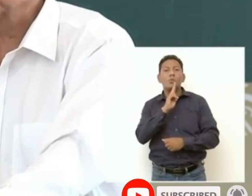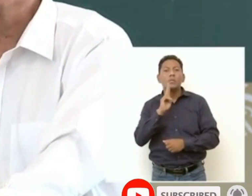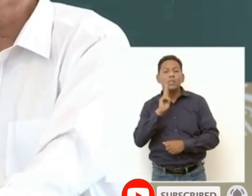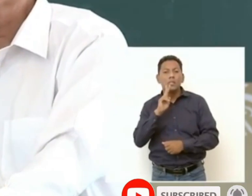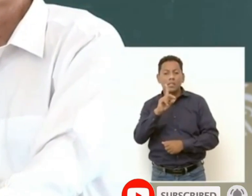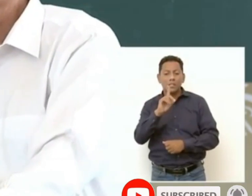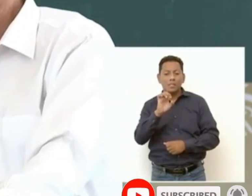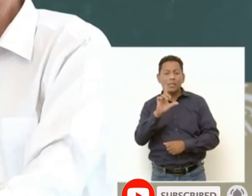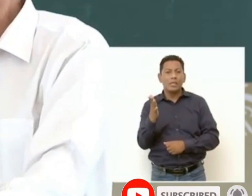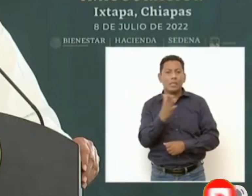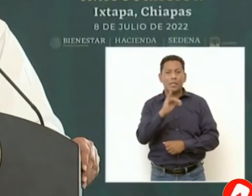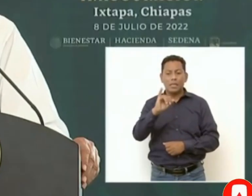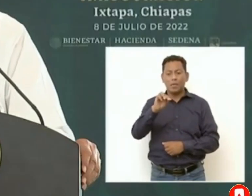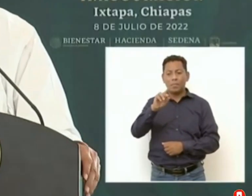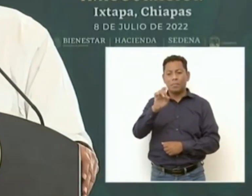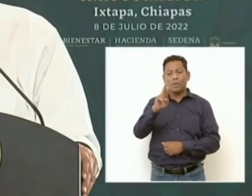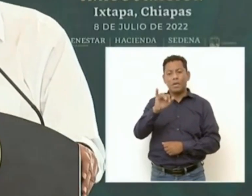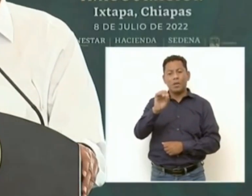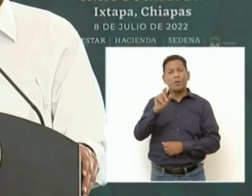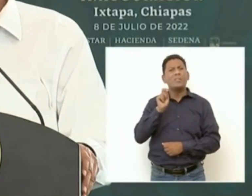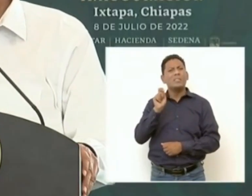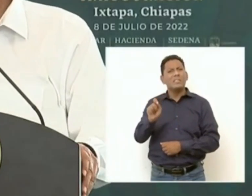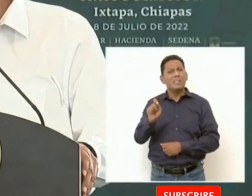Imperio, donde describe